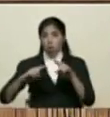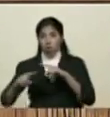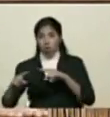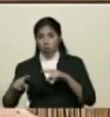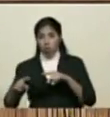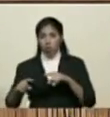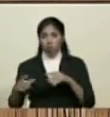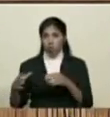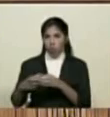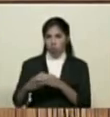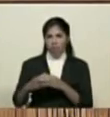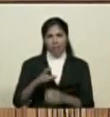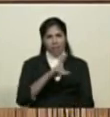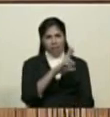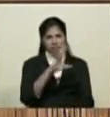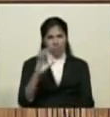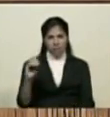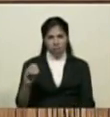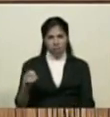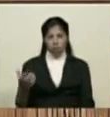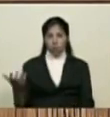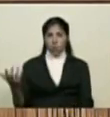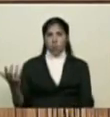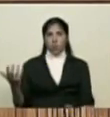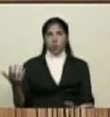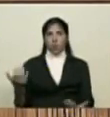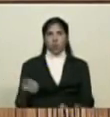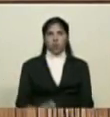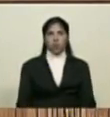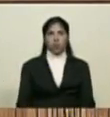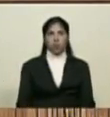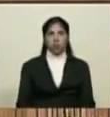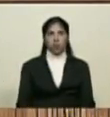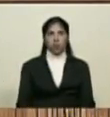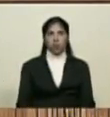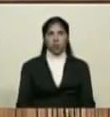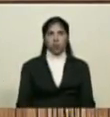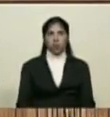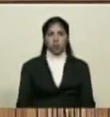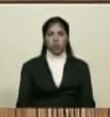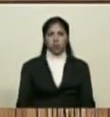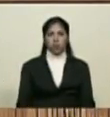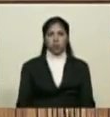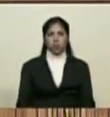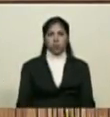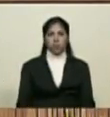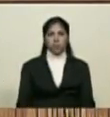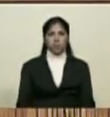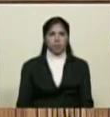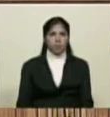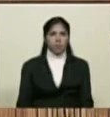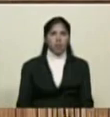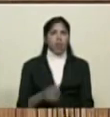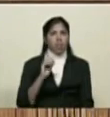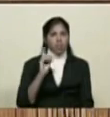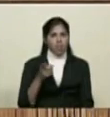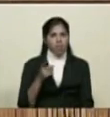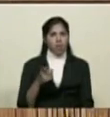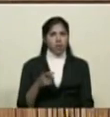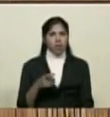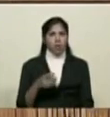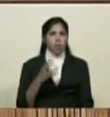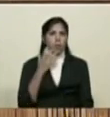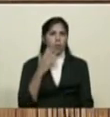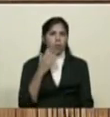unidades, 300. Bueno, habrá que, estamos haciendo ese trabajo para ver lo que merezca ser fusionado, se fusiona, lo